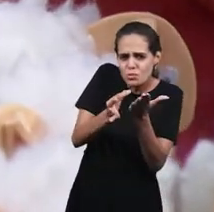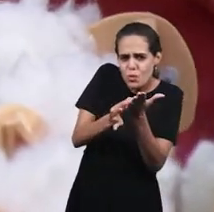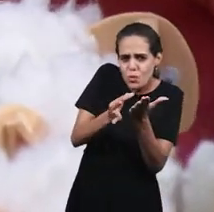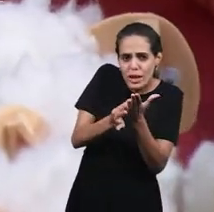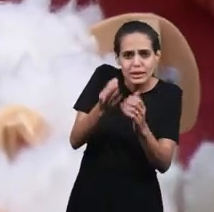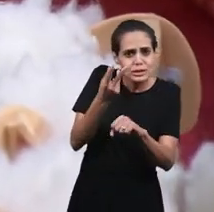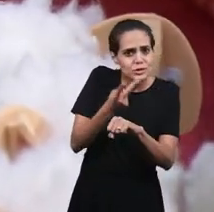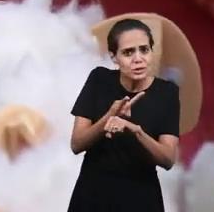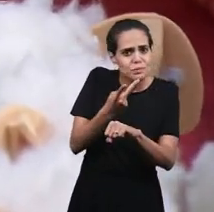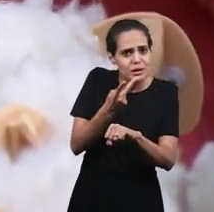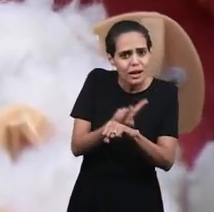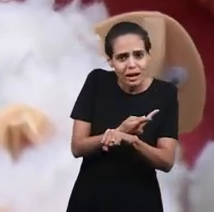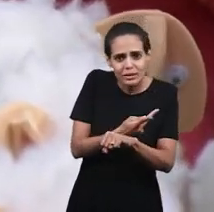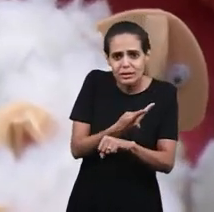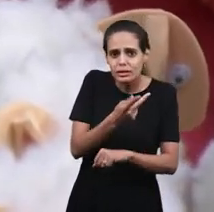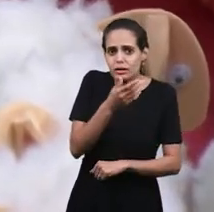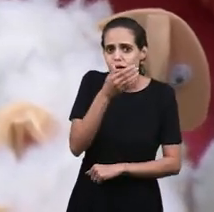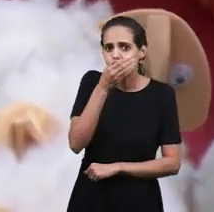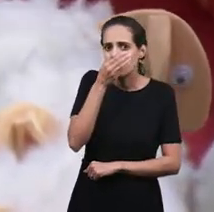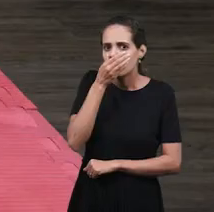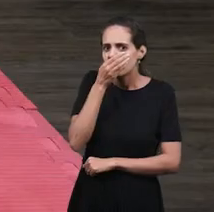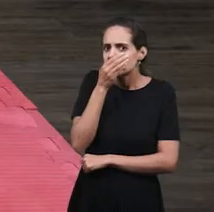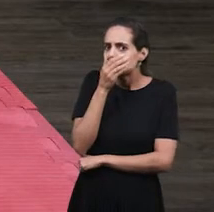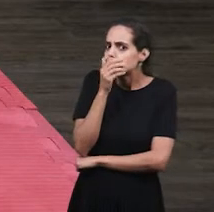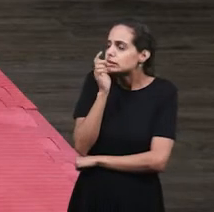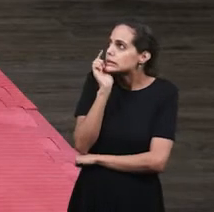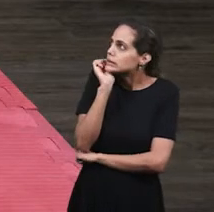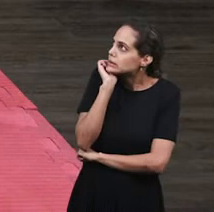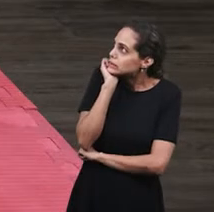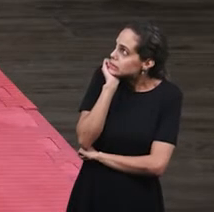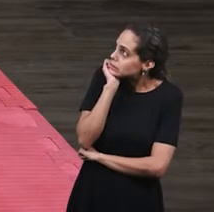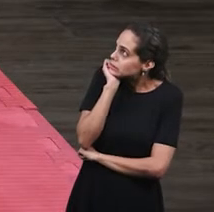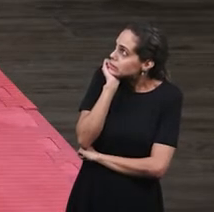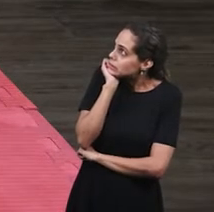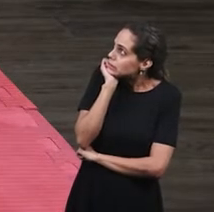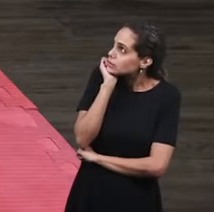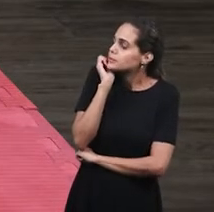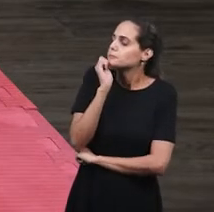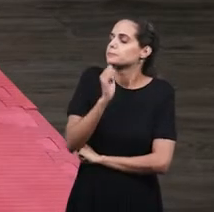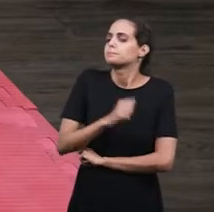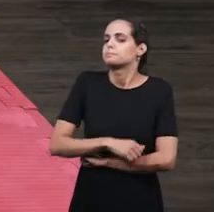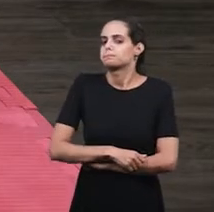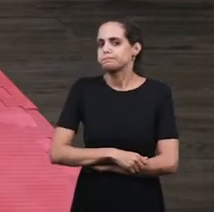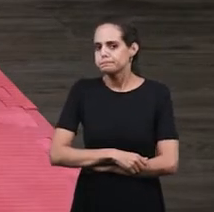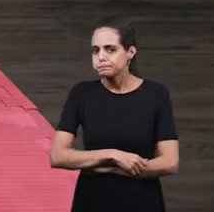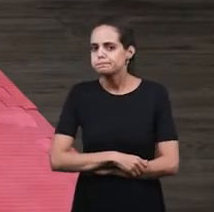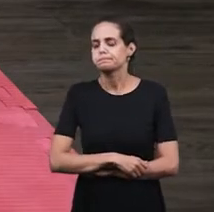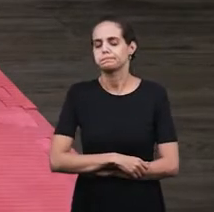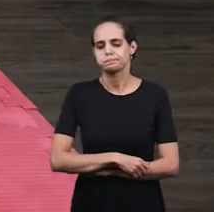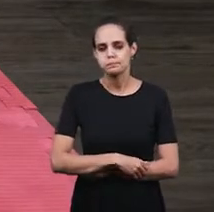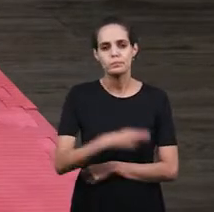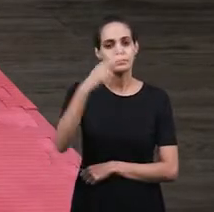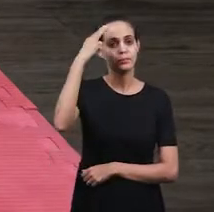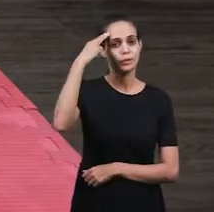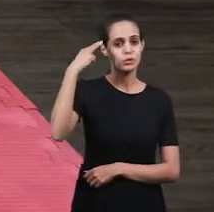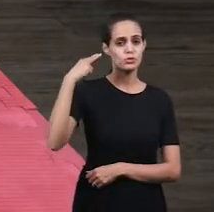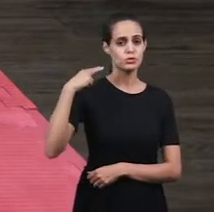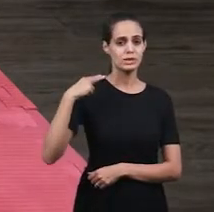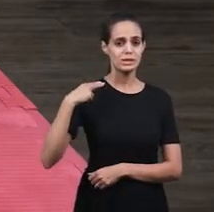20 monedas de plata. Entonces José fue